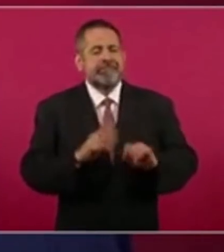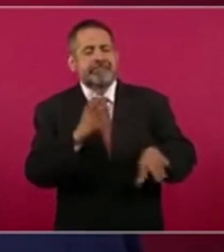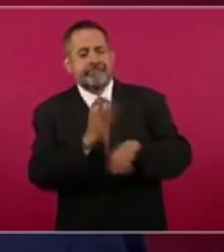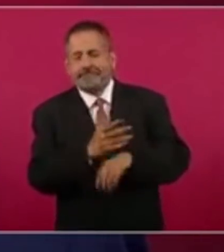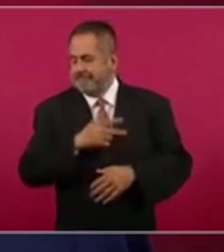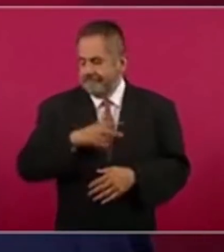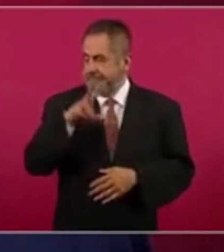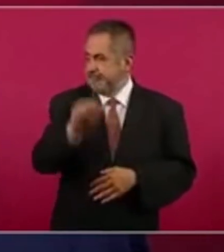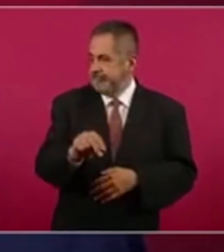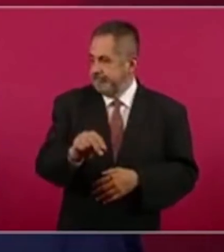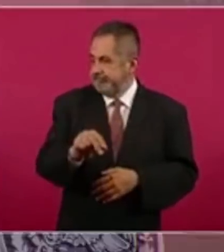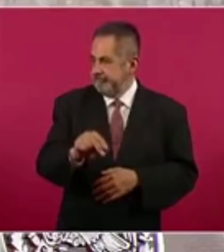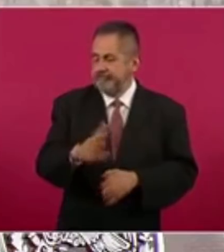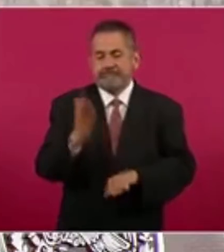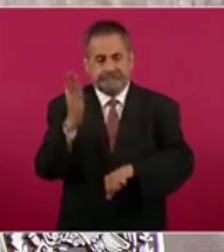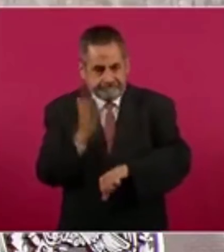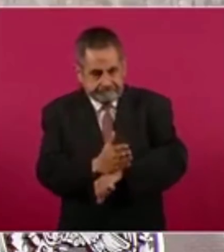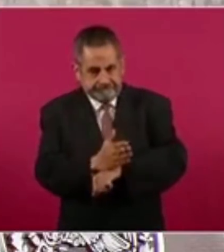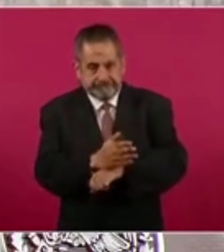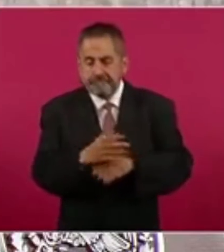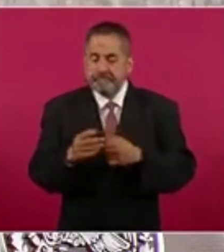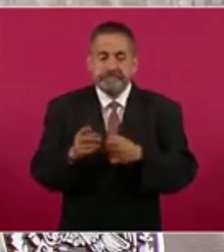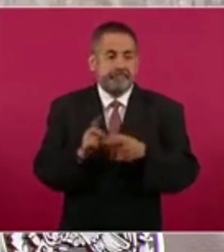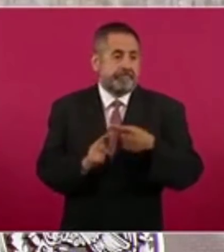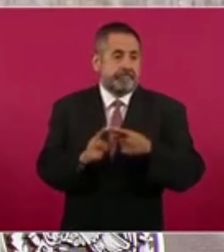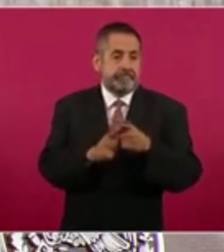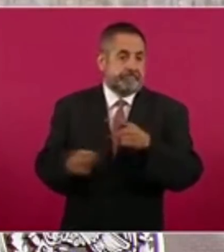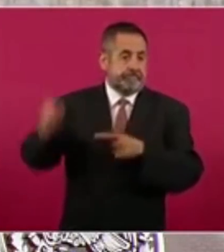Y eso se hace de arriba para abajo,